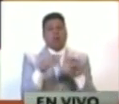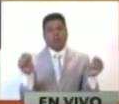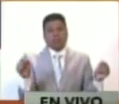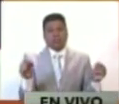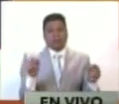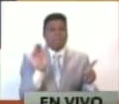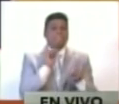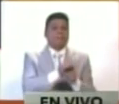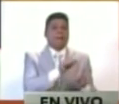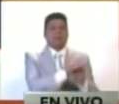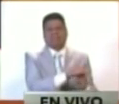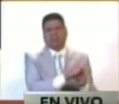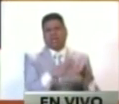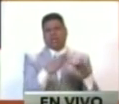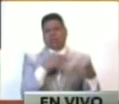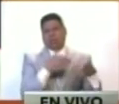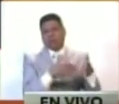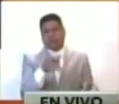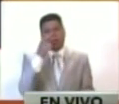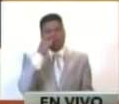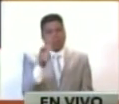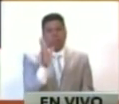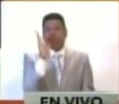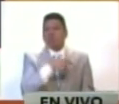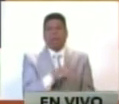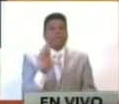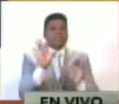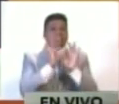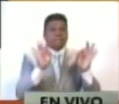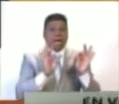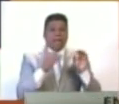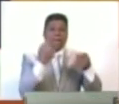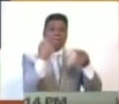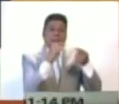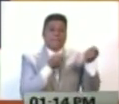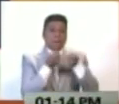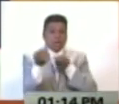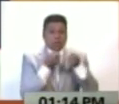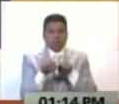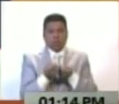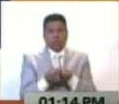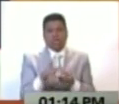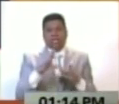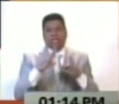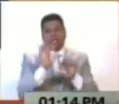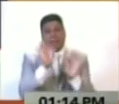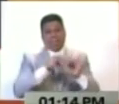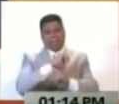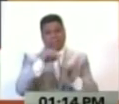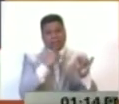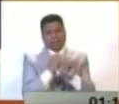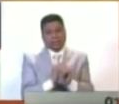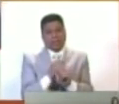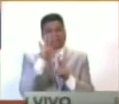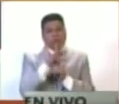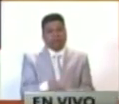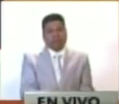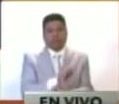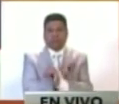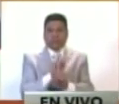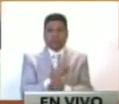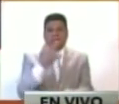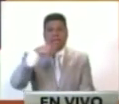países, contra los pueblos, no hay ningún tipo de regulación ni estatal ni internacional a la cual se sometan. Y desde